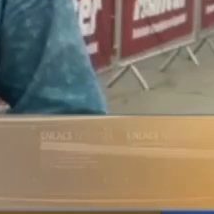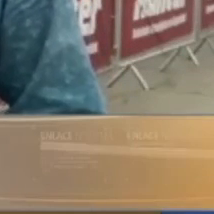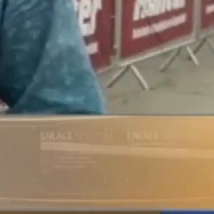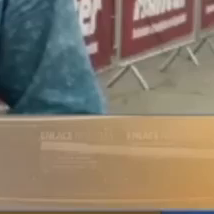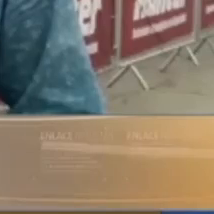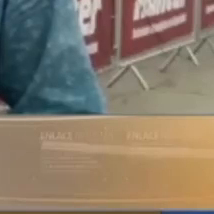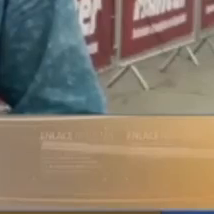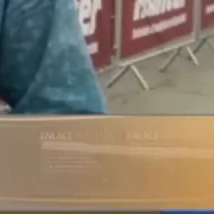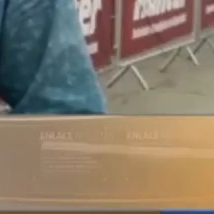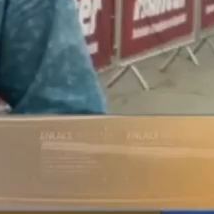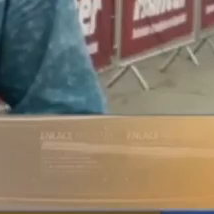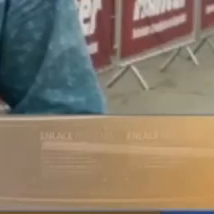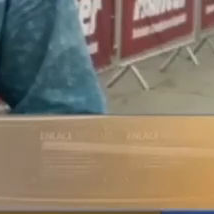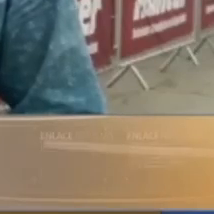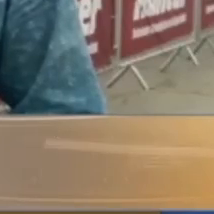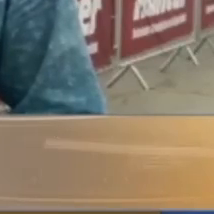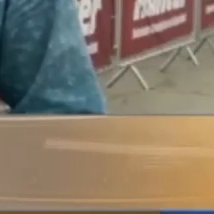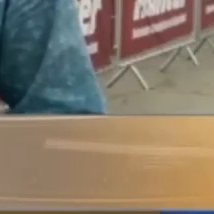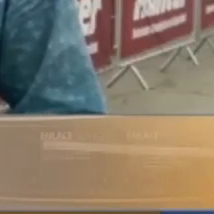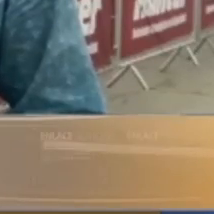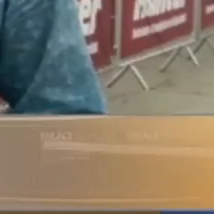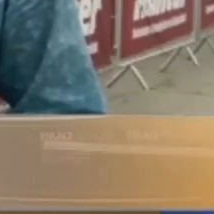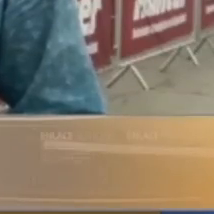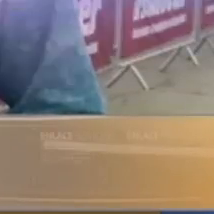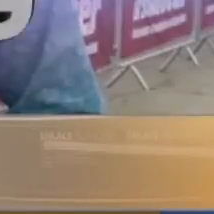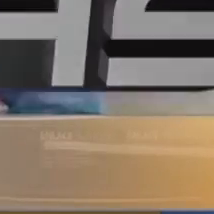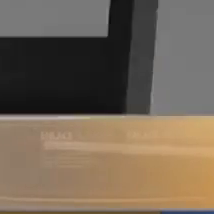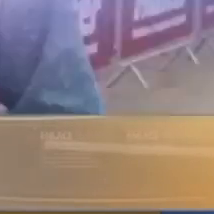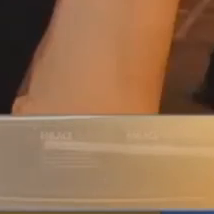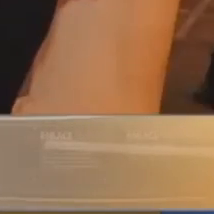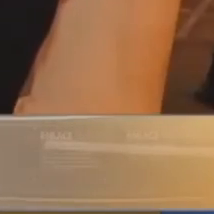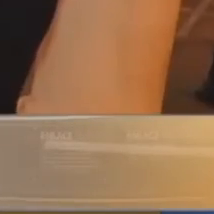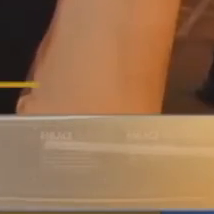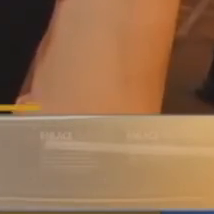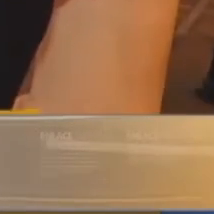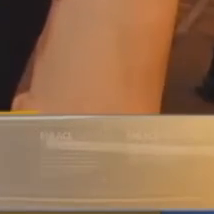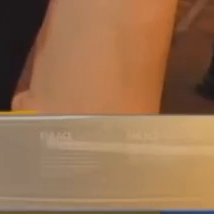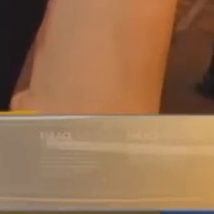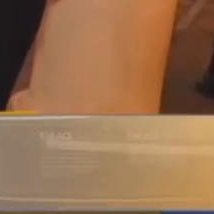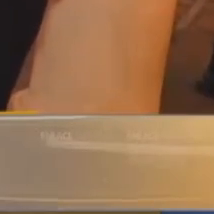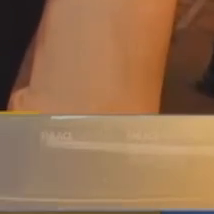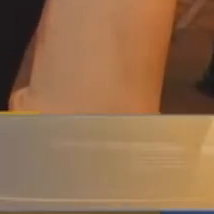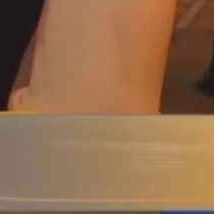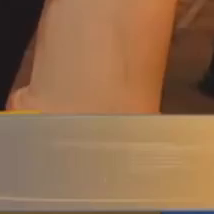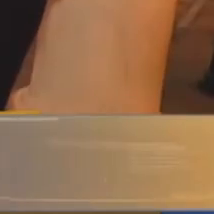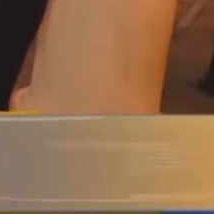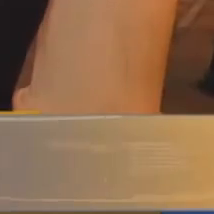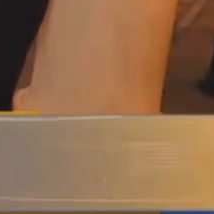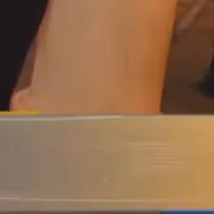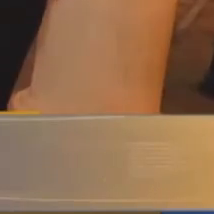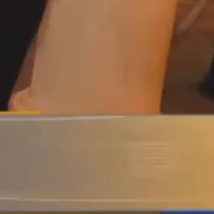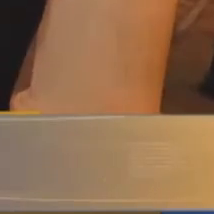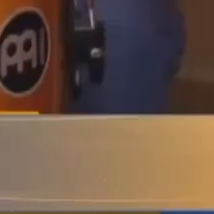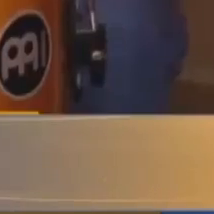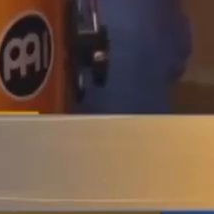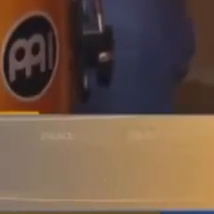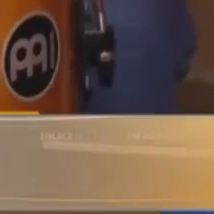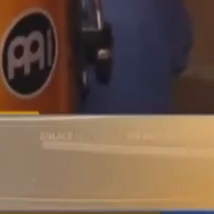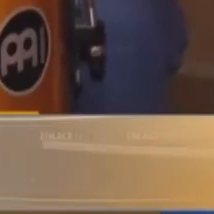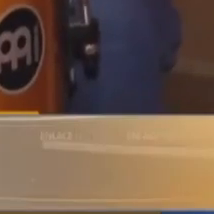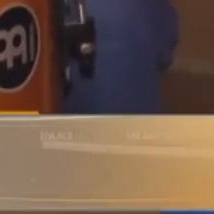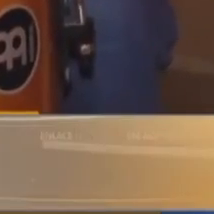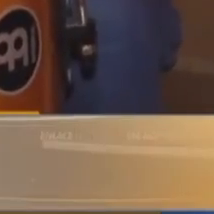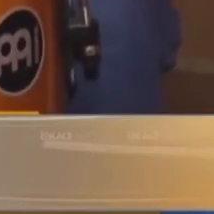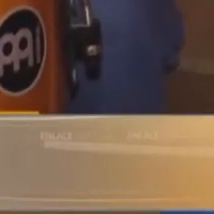aquí en Enlace Noticias desde territorio peruano. Y al cierre, para el próximo jueves hay prevista en la Casa del Libro de